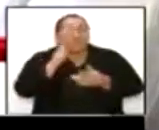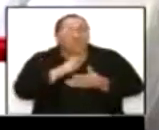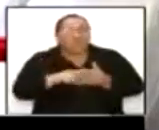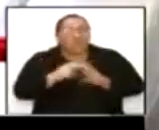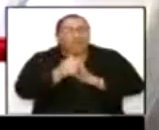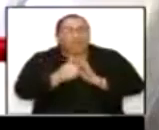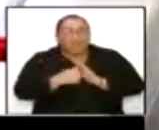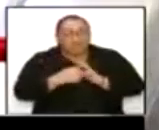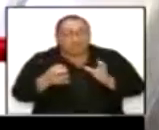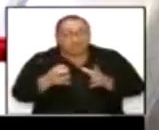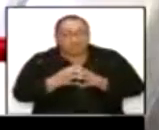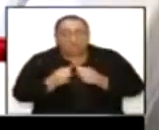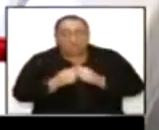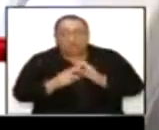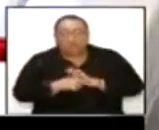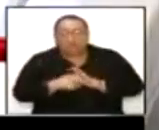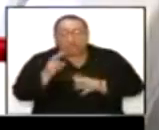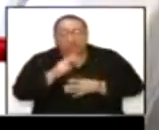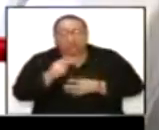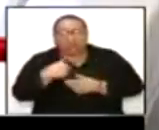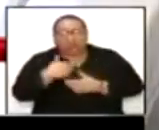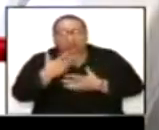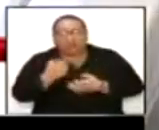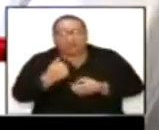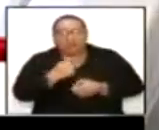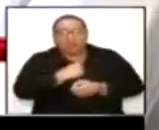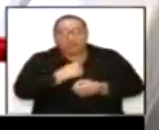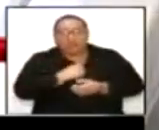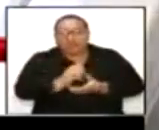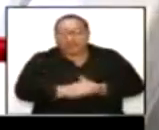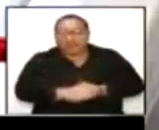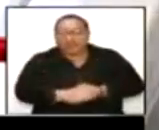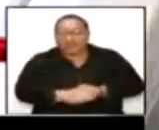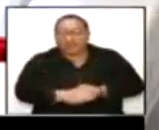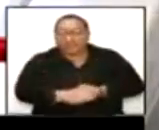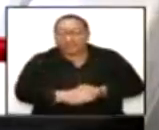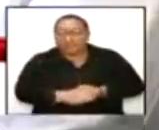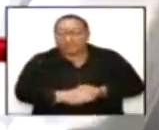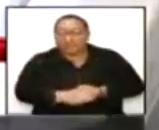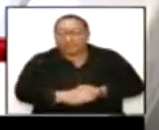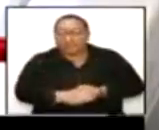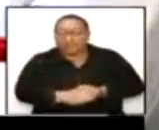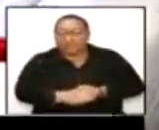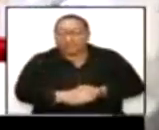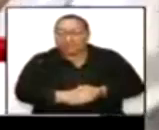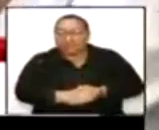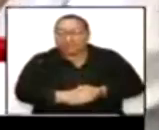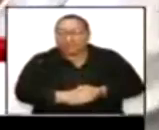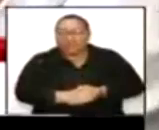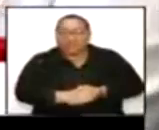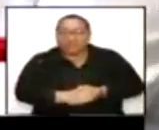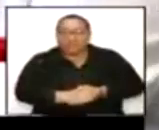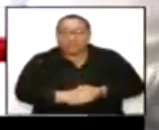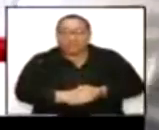los articulados y las leyes, lo leen a su manera antojadiza y le hacen decir a la ley lo que no